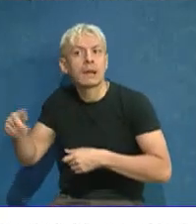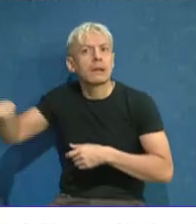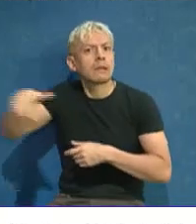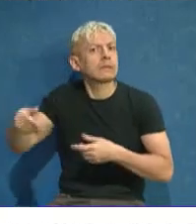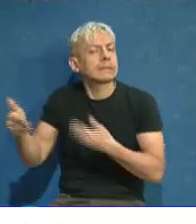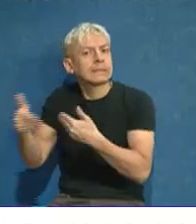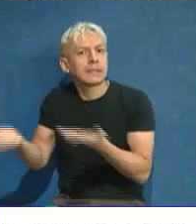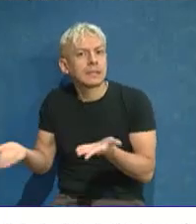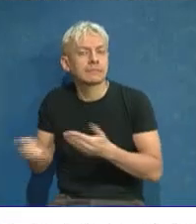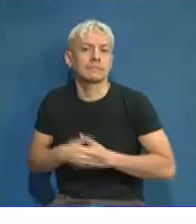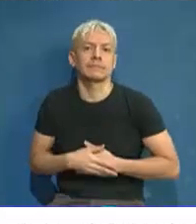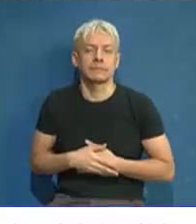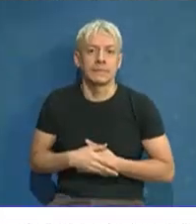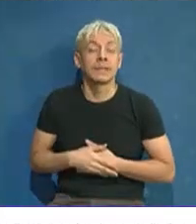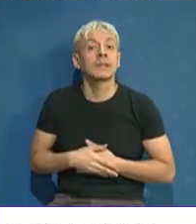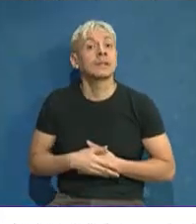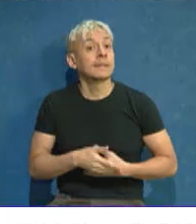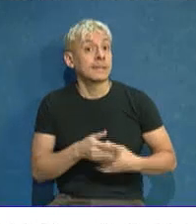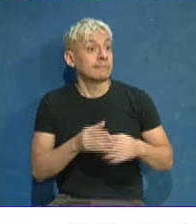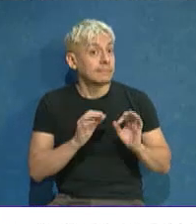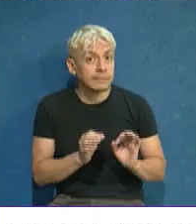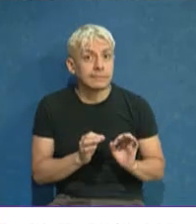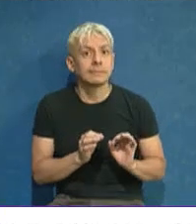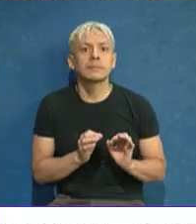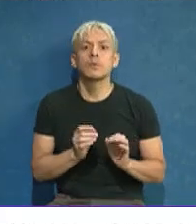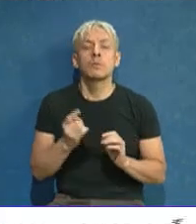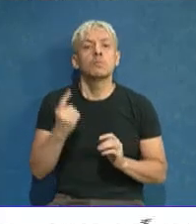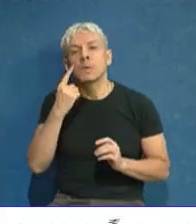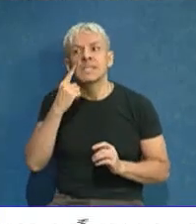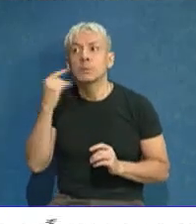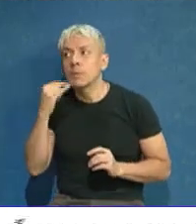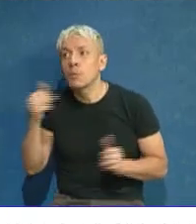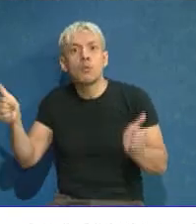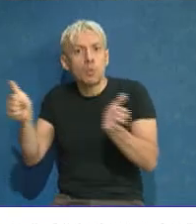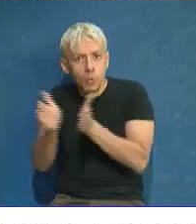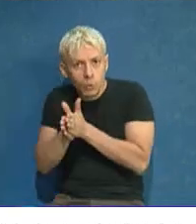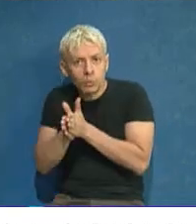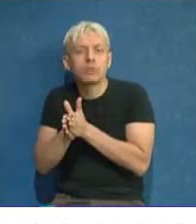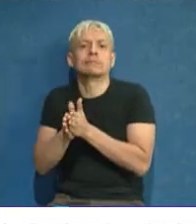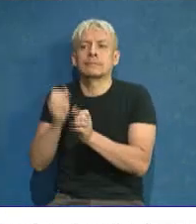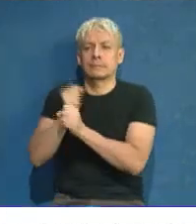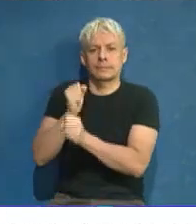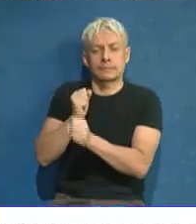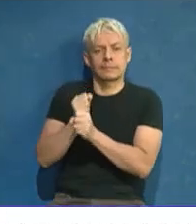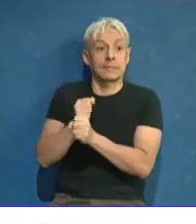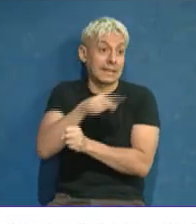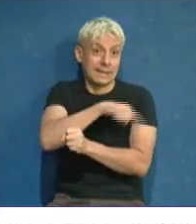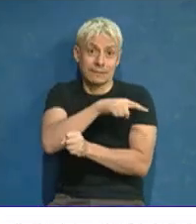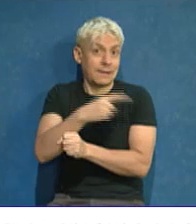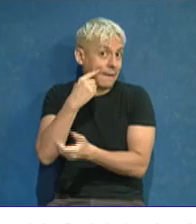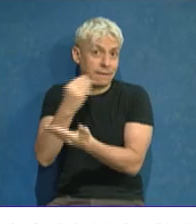a partir de ese momento se inician acciones junto con el municipio de maipú porque la gente está vivía en maipú